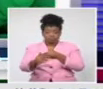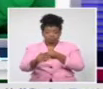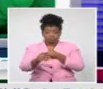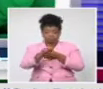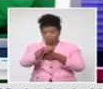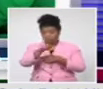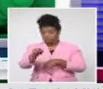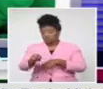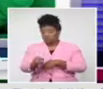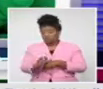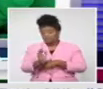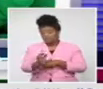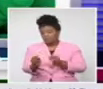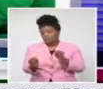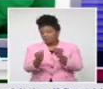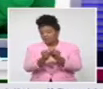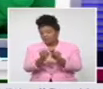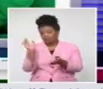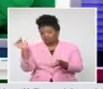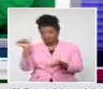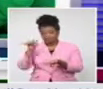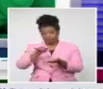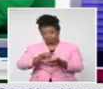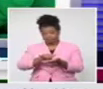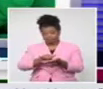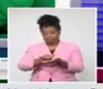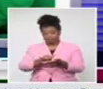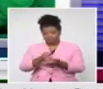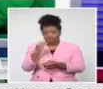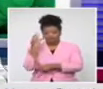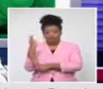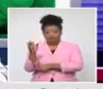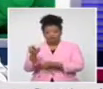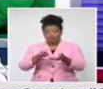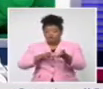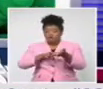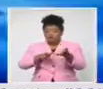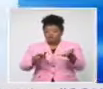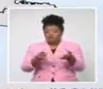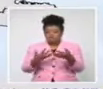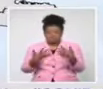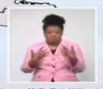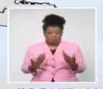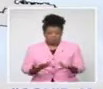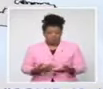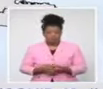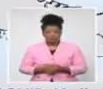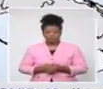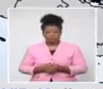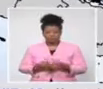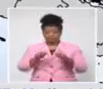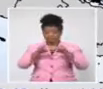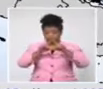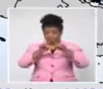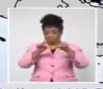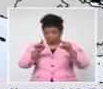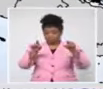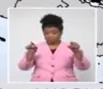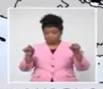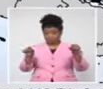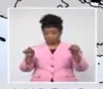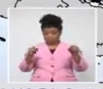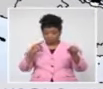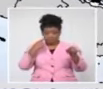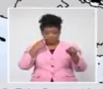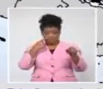con viajeros internacionales. Por provincias, el comportamiento es como vemos ahí